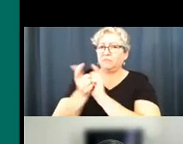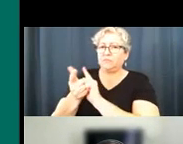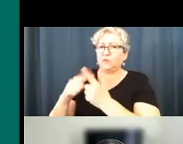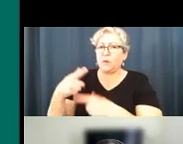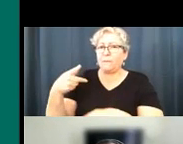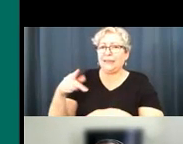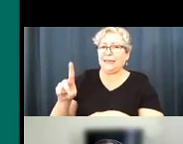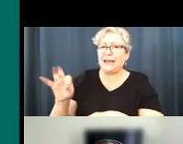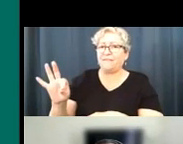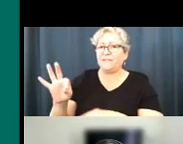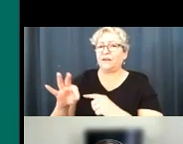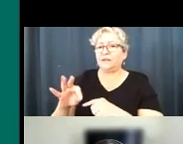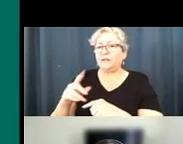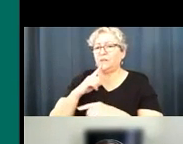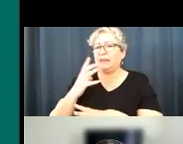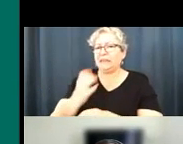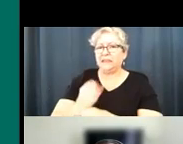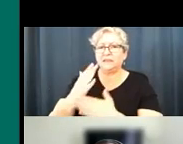y lo convierten en PDF,